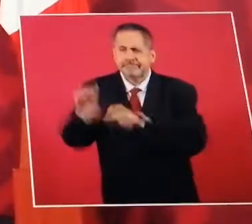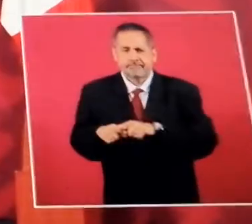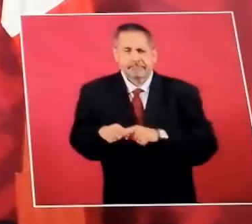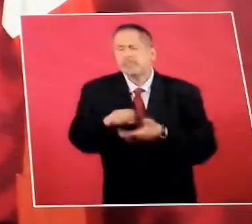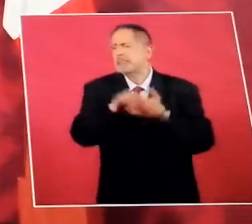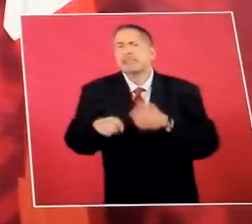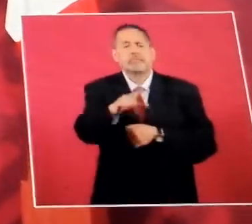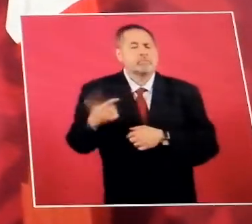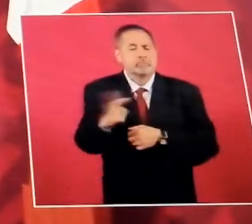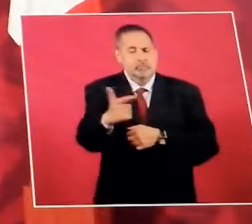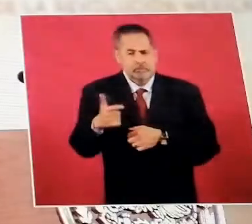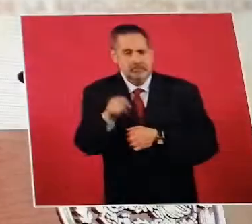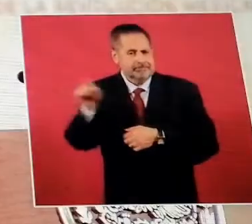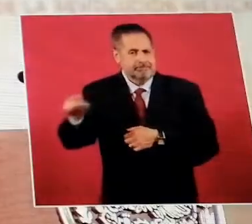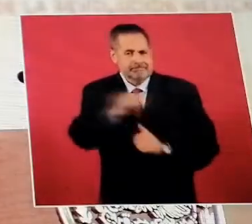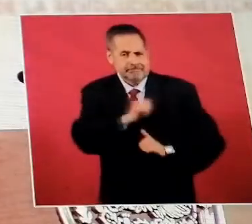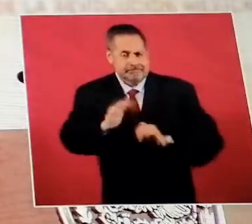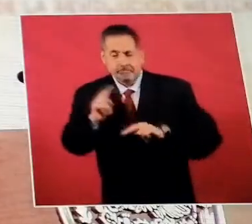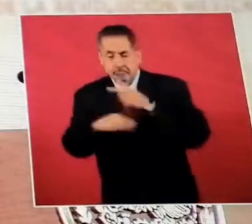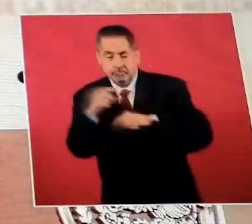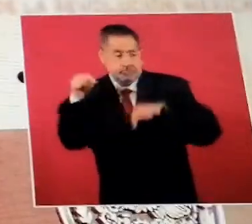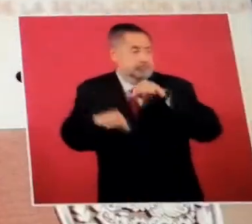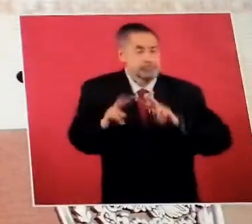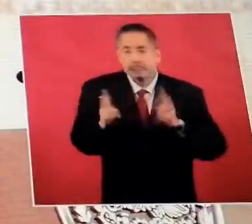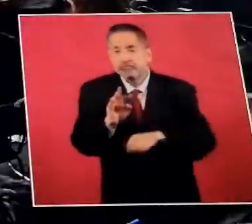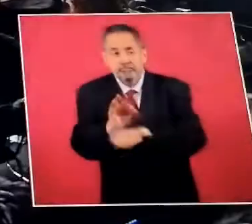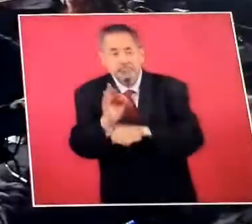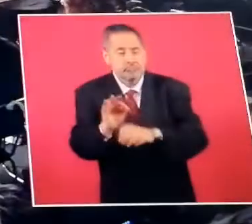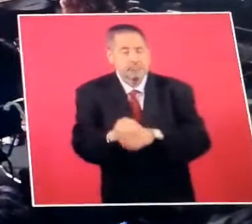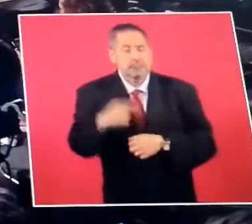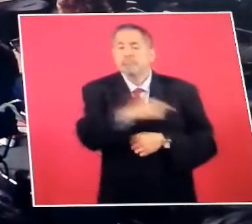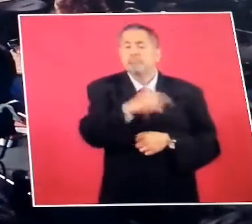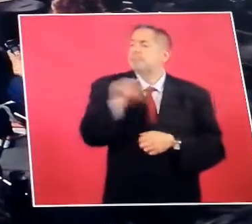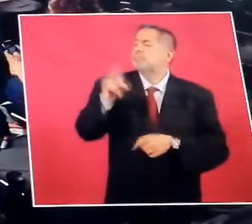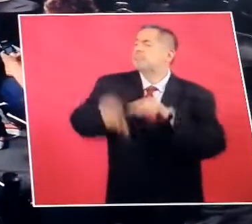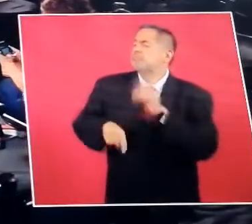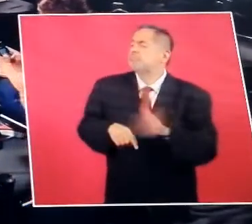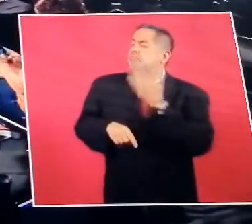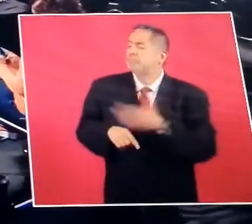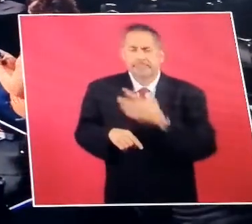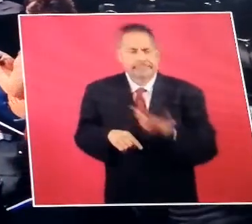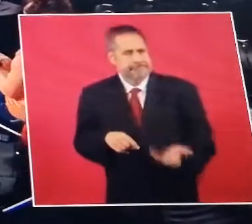de Guanajuato. Les voy a mostrar lo que pasó ayer en Guanajuato,